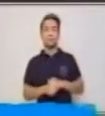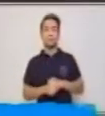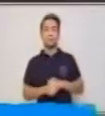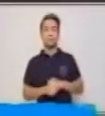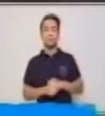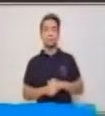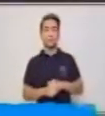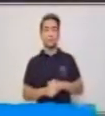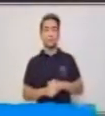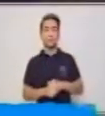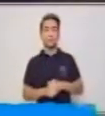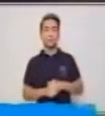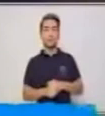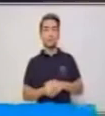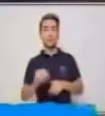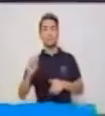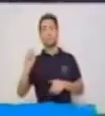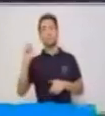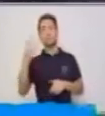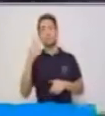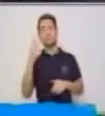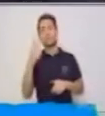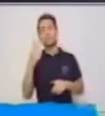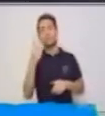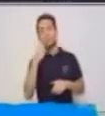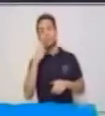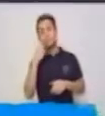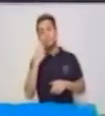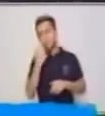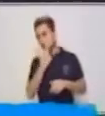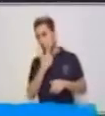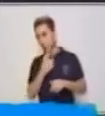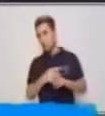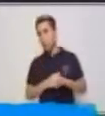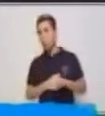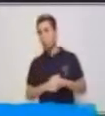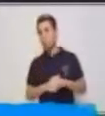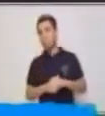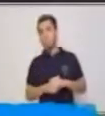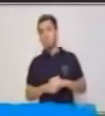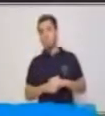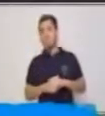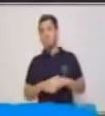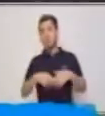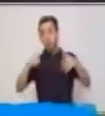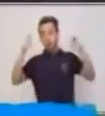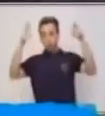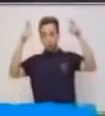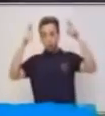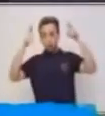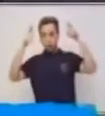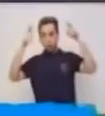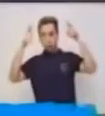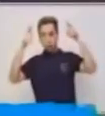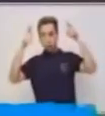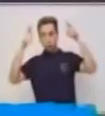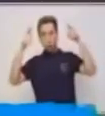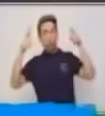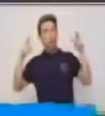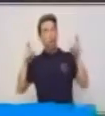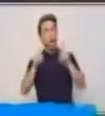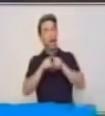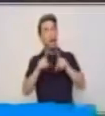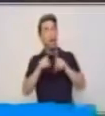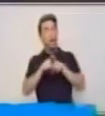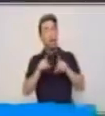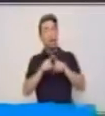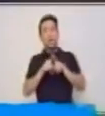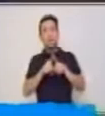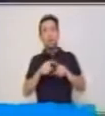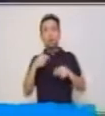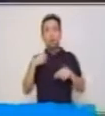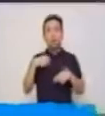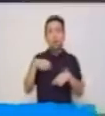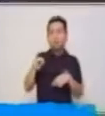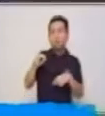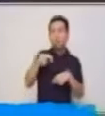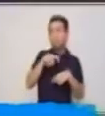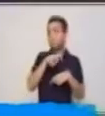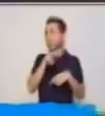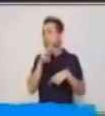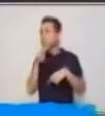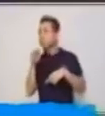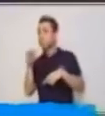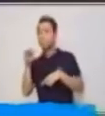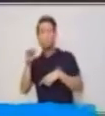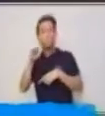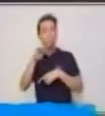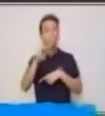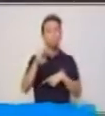El segundo objeto que podemos ver es un sombrero como de explorador. Lo vemos en muchas